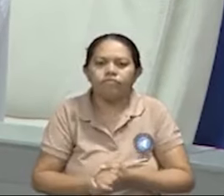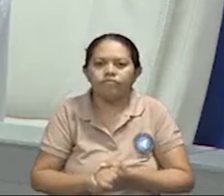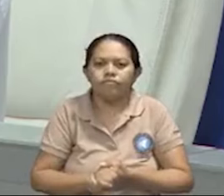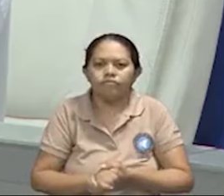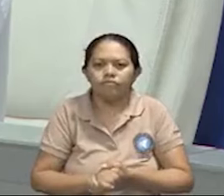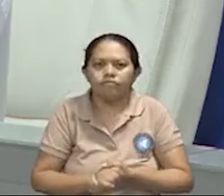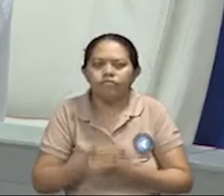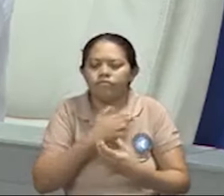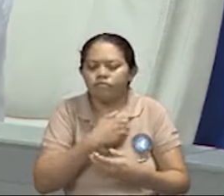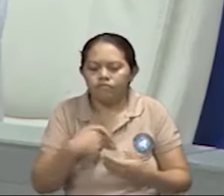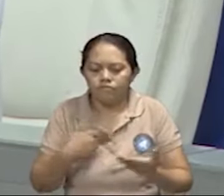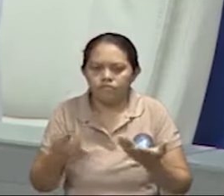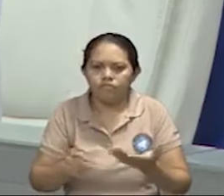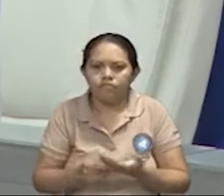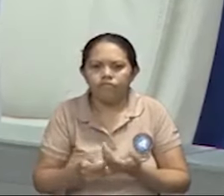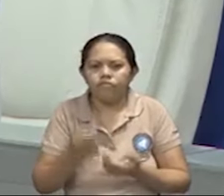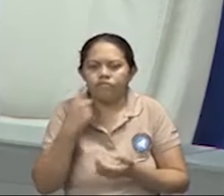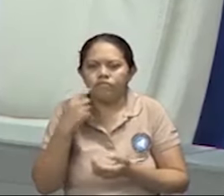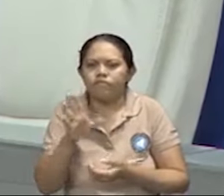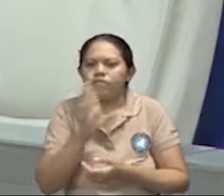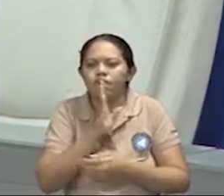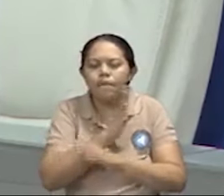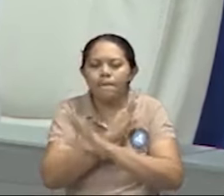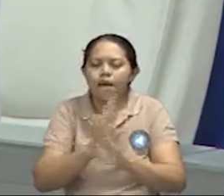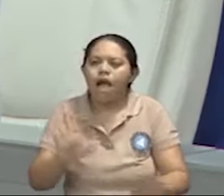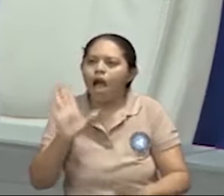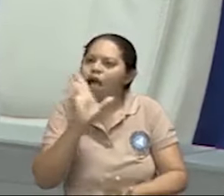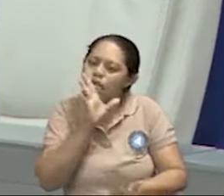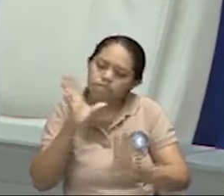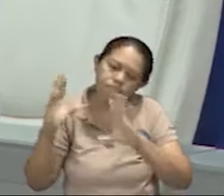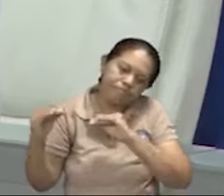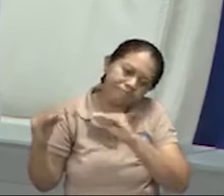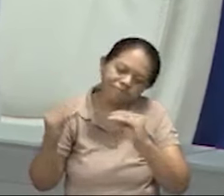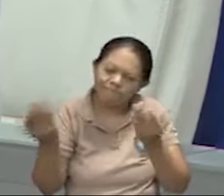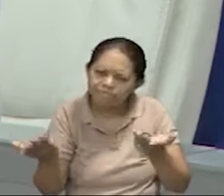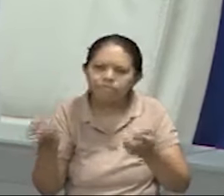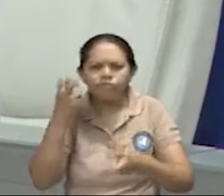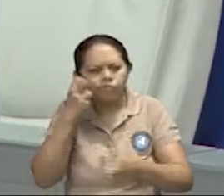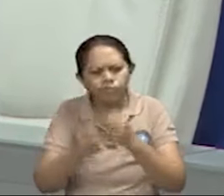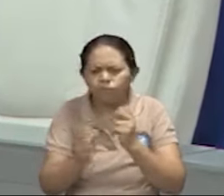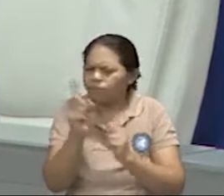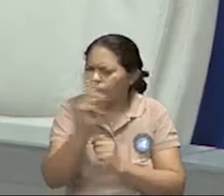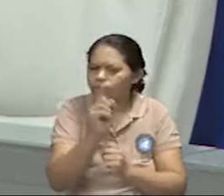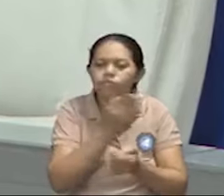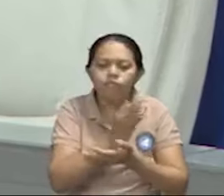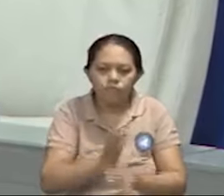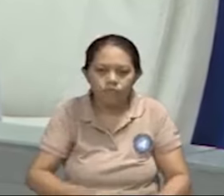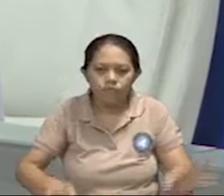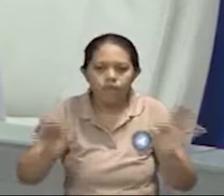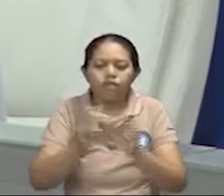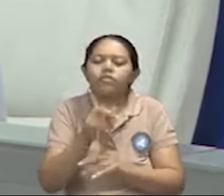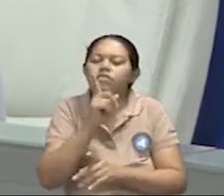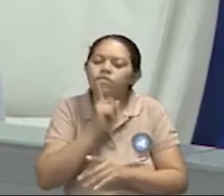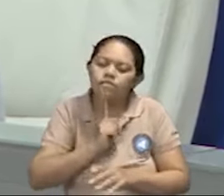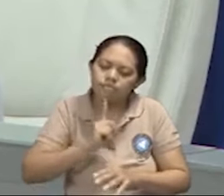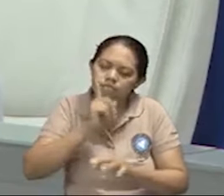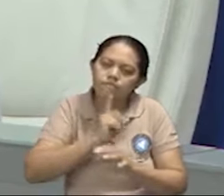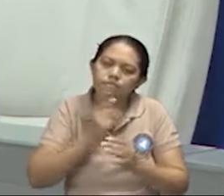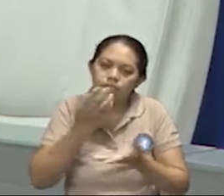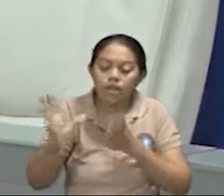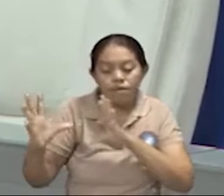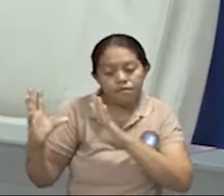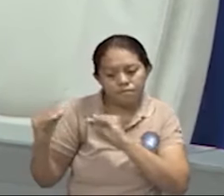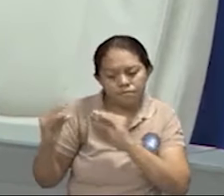alcanzar a través de la resolución pacífica de los conflictos con tolerancia